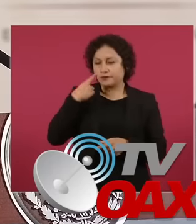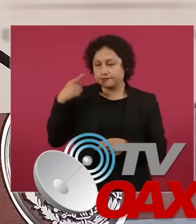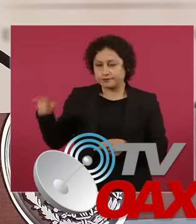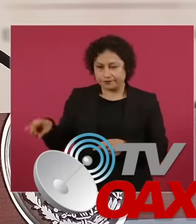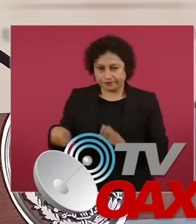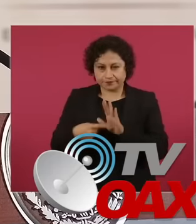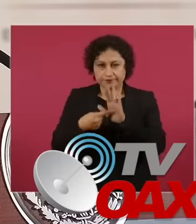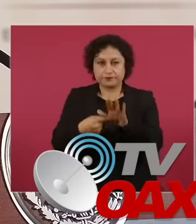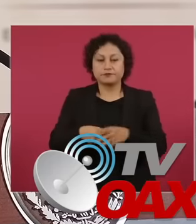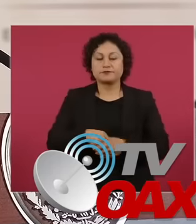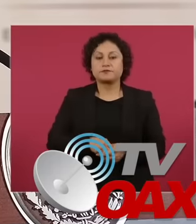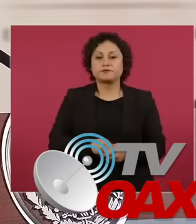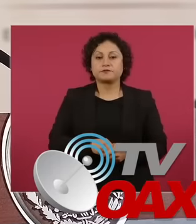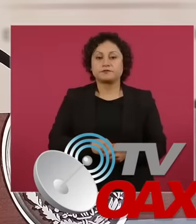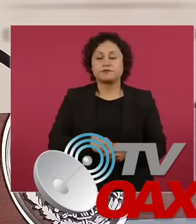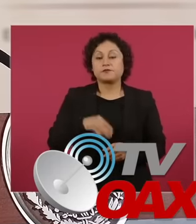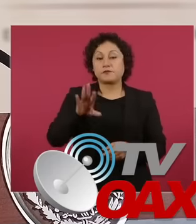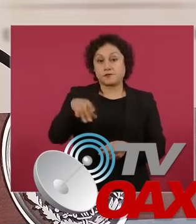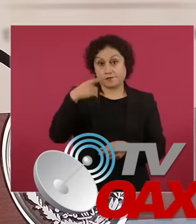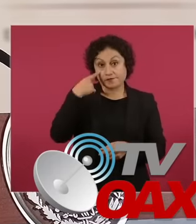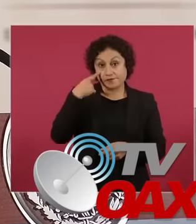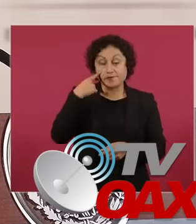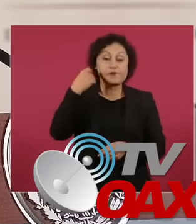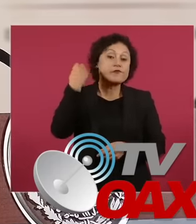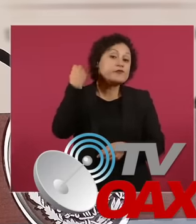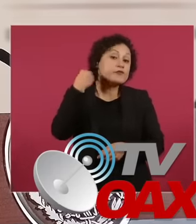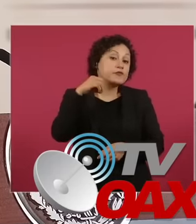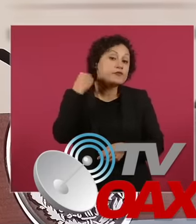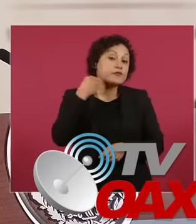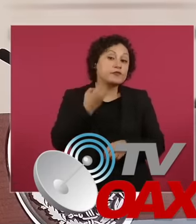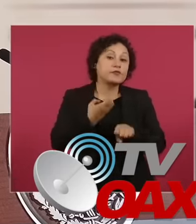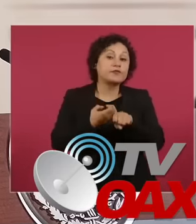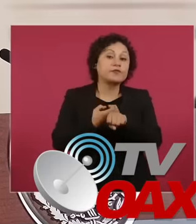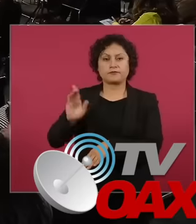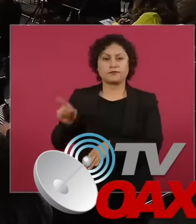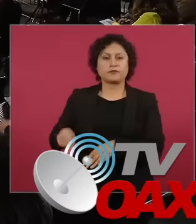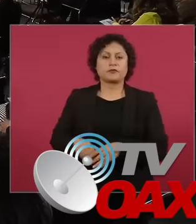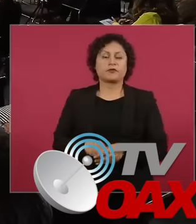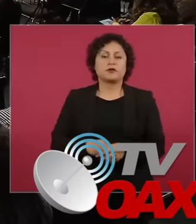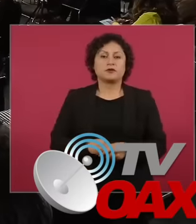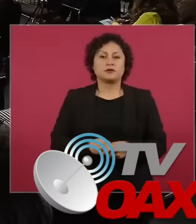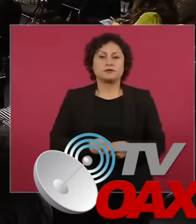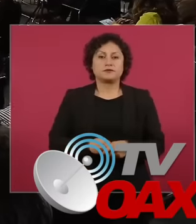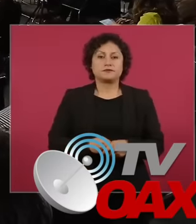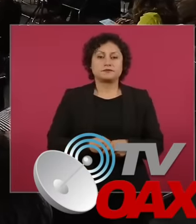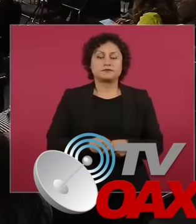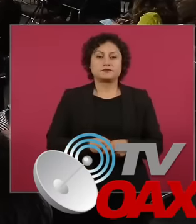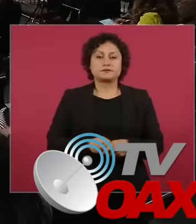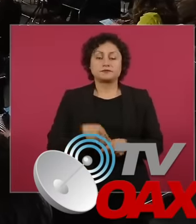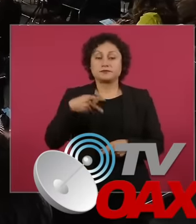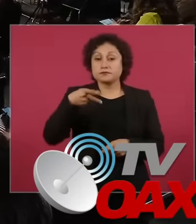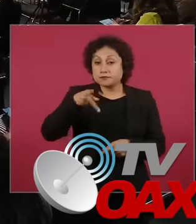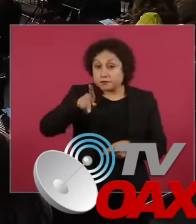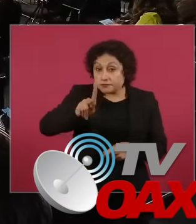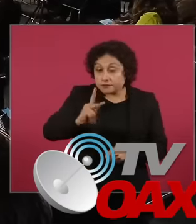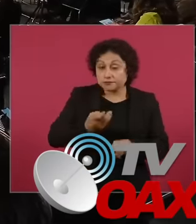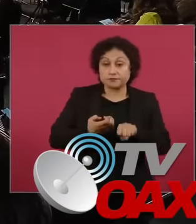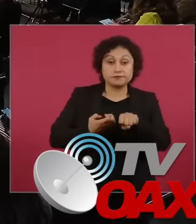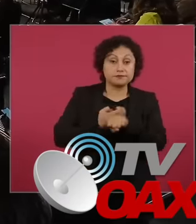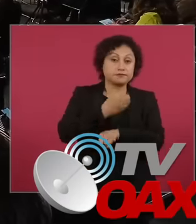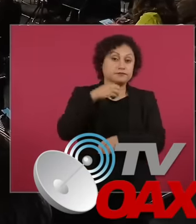ahora el que más está creciendo en el sureste. Pero Oaxaca es el que